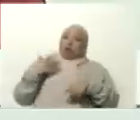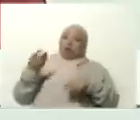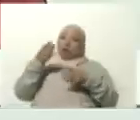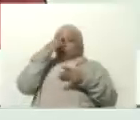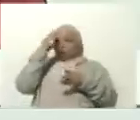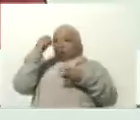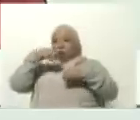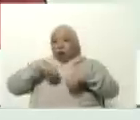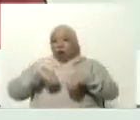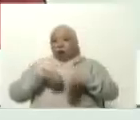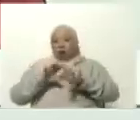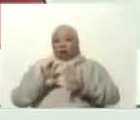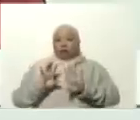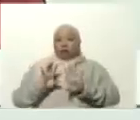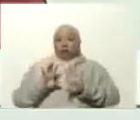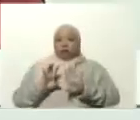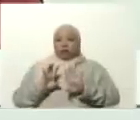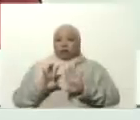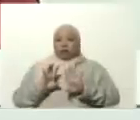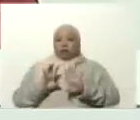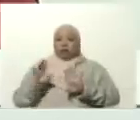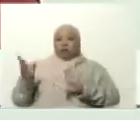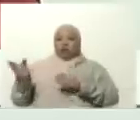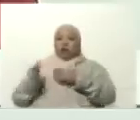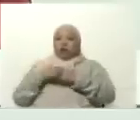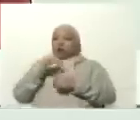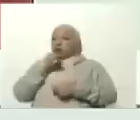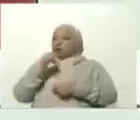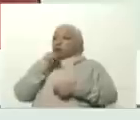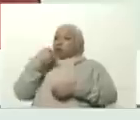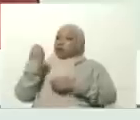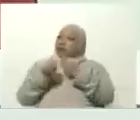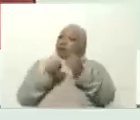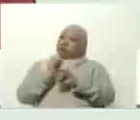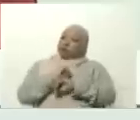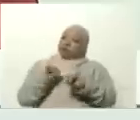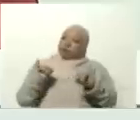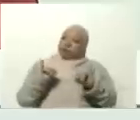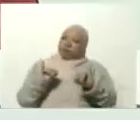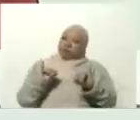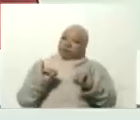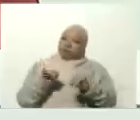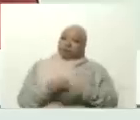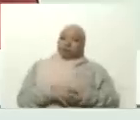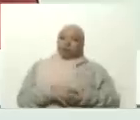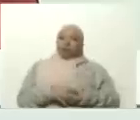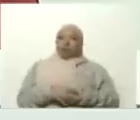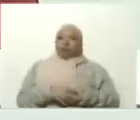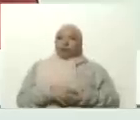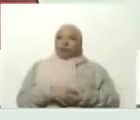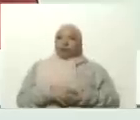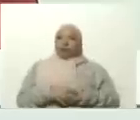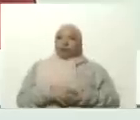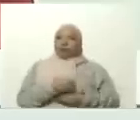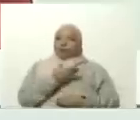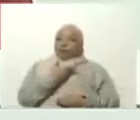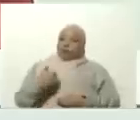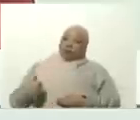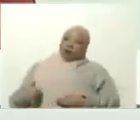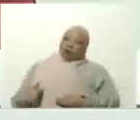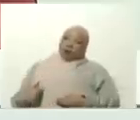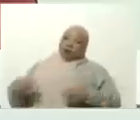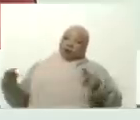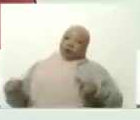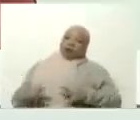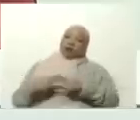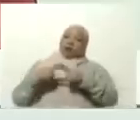acuerdo y conformamos un bloque X, Y, Z. No lo hacen. Entonces el presidente se ha reunido en